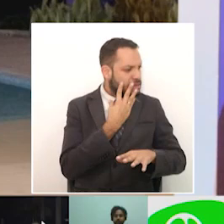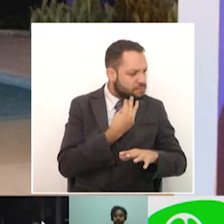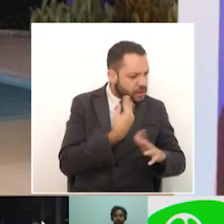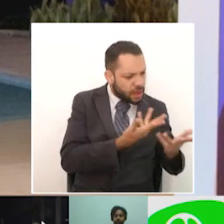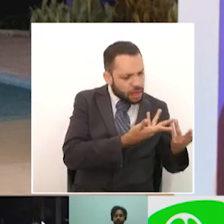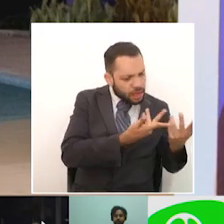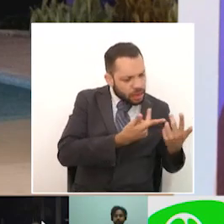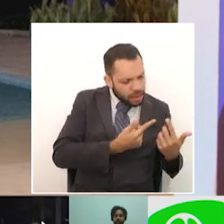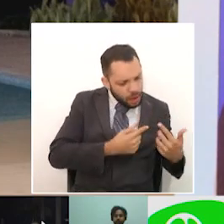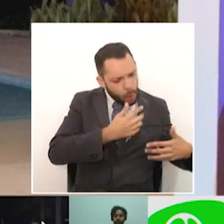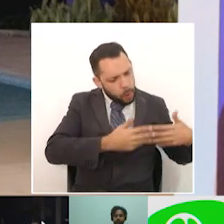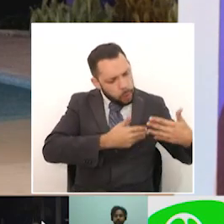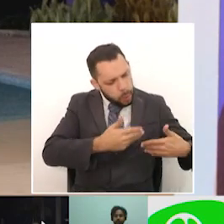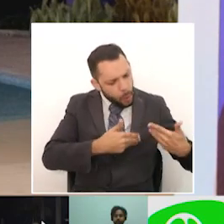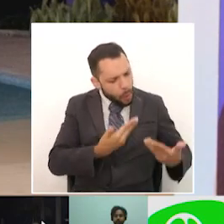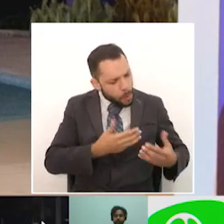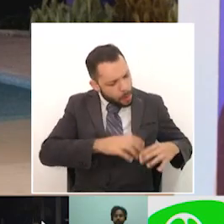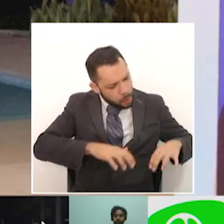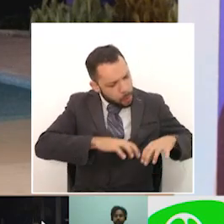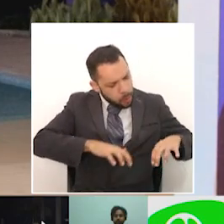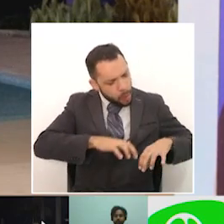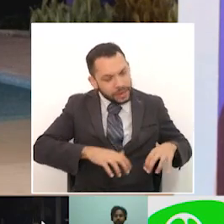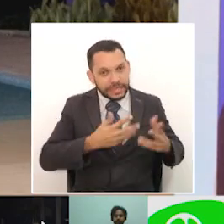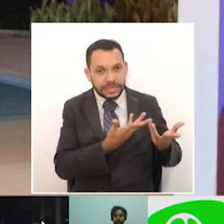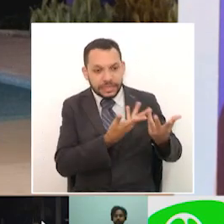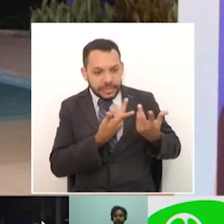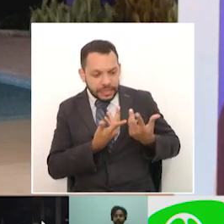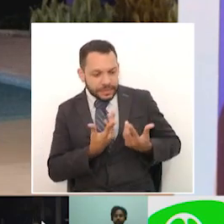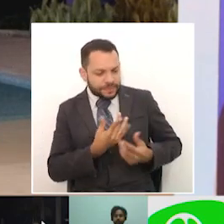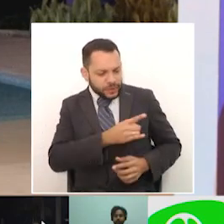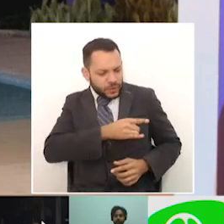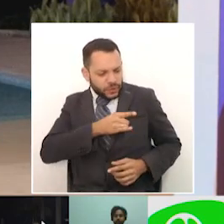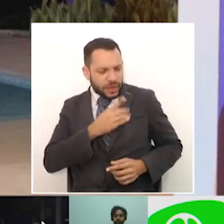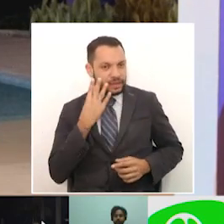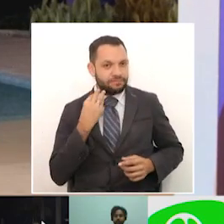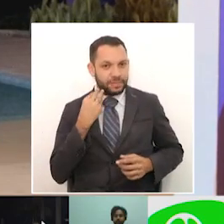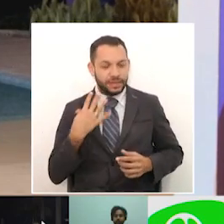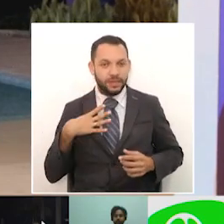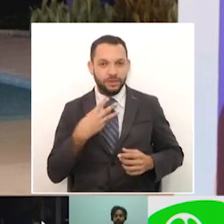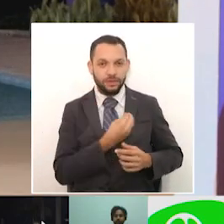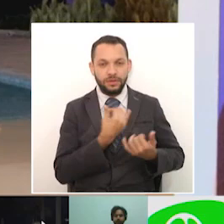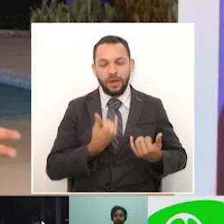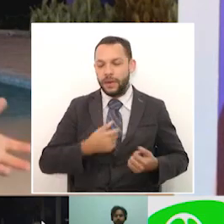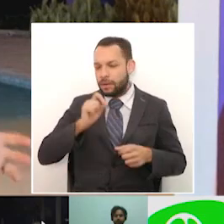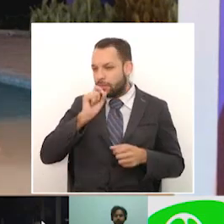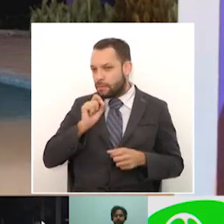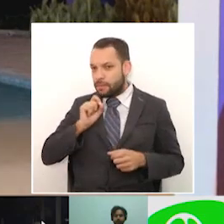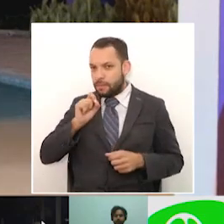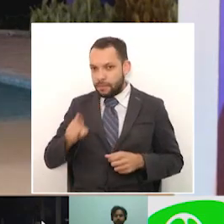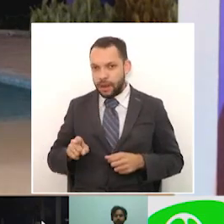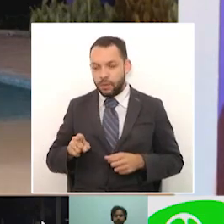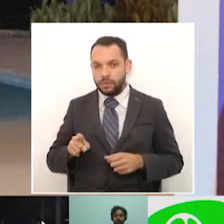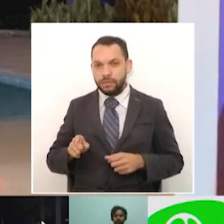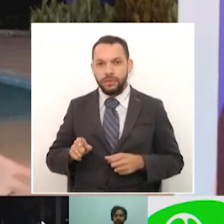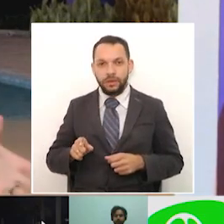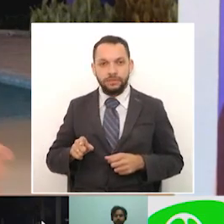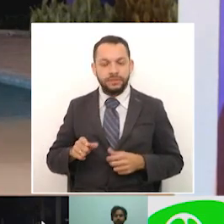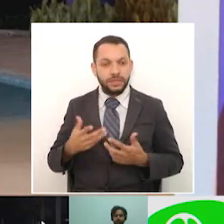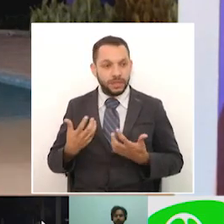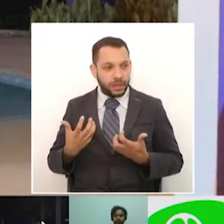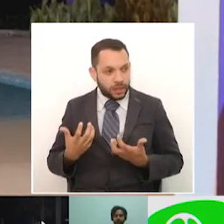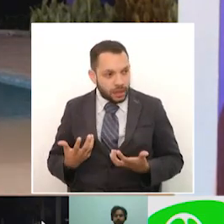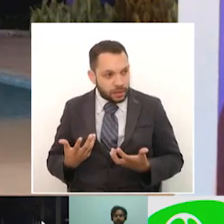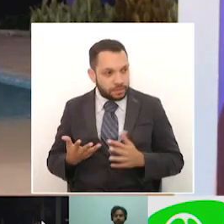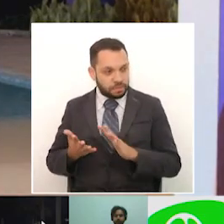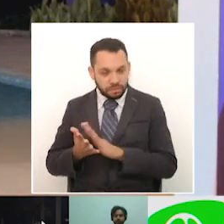también. Hemos visto unos magníficos videos y experiencias. Y bueno, nos surge una duda muy importante que en este caso